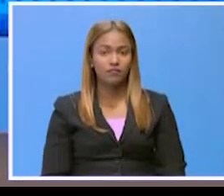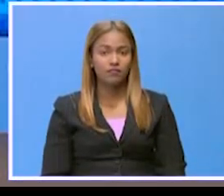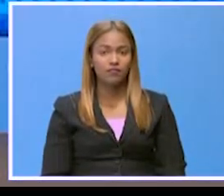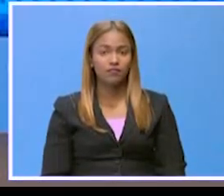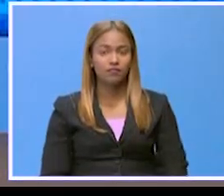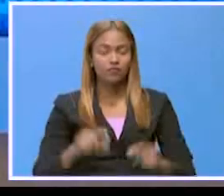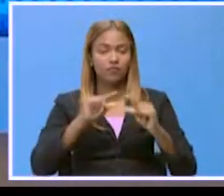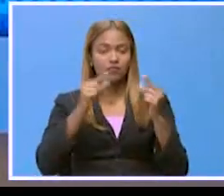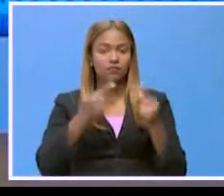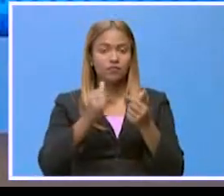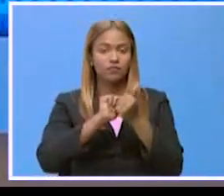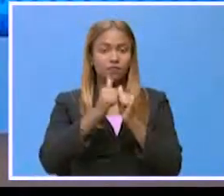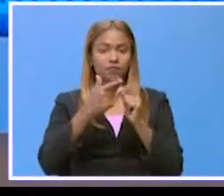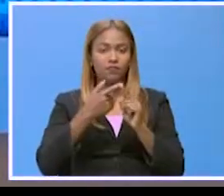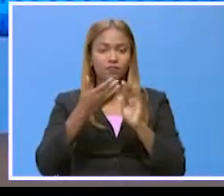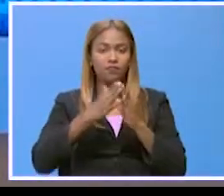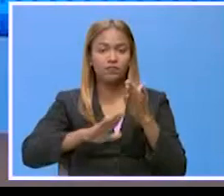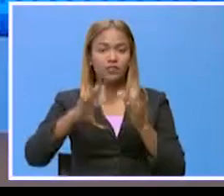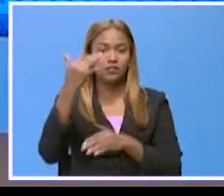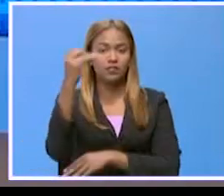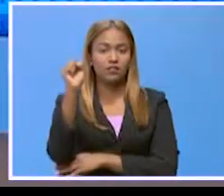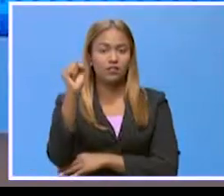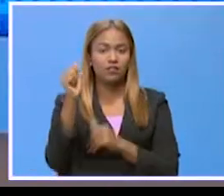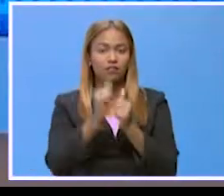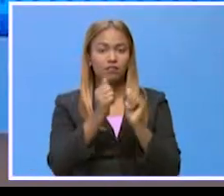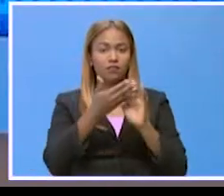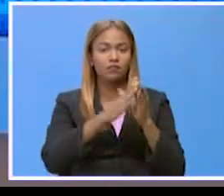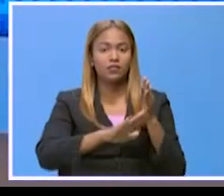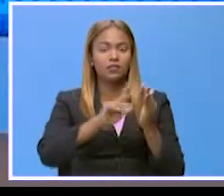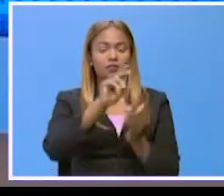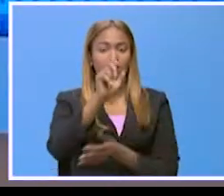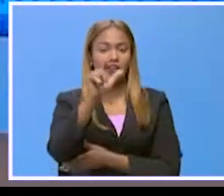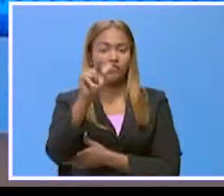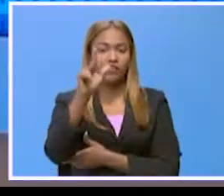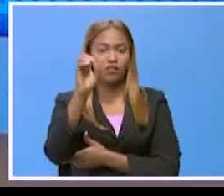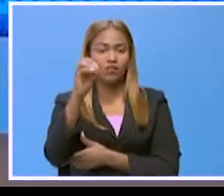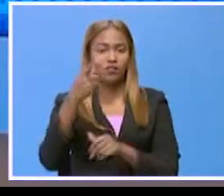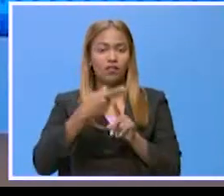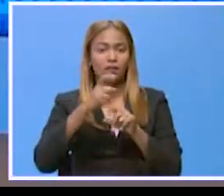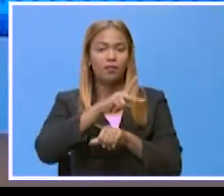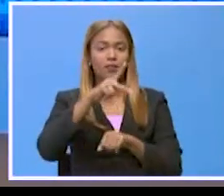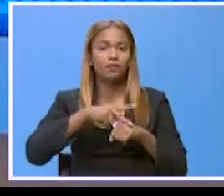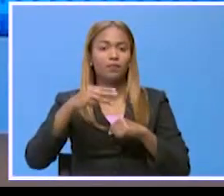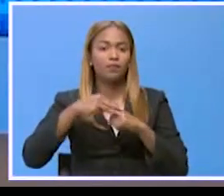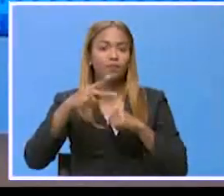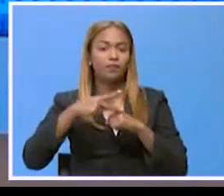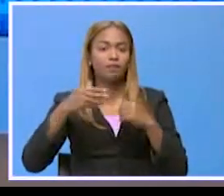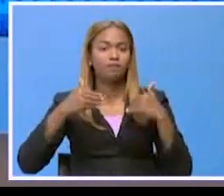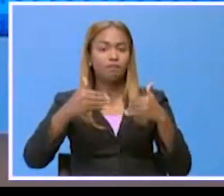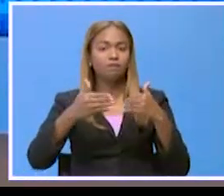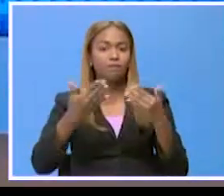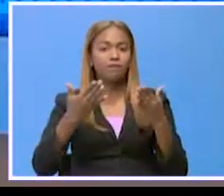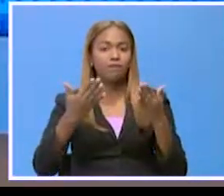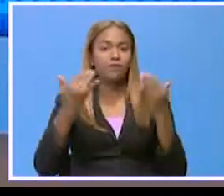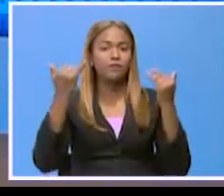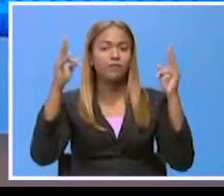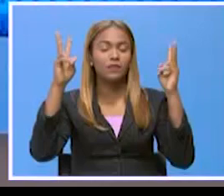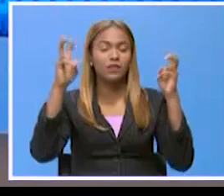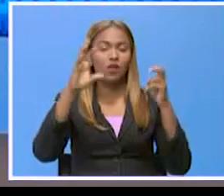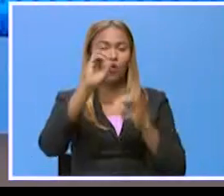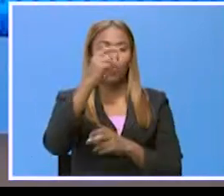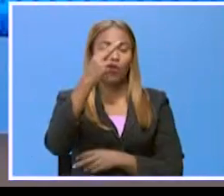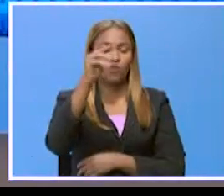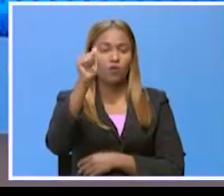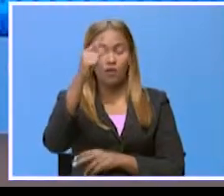una comisión deportiva del municipio llamas hay el municipio peralvillo en la provincia monte plata realizaron el clásico ochoa